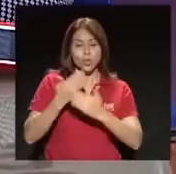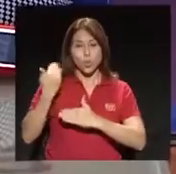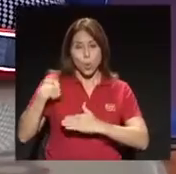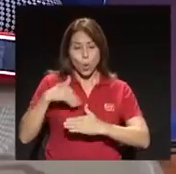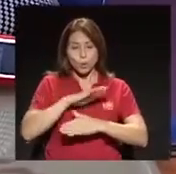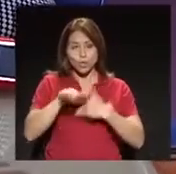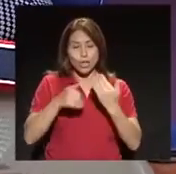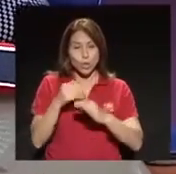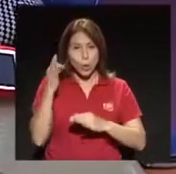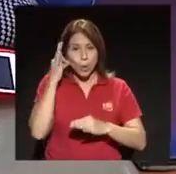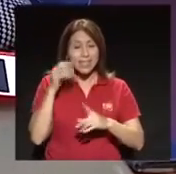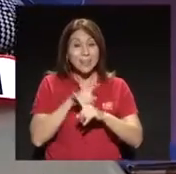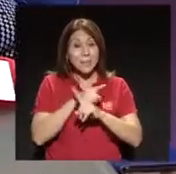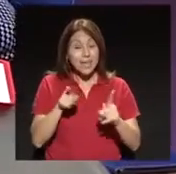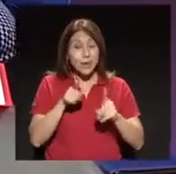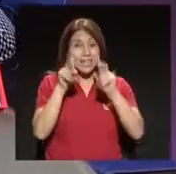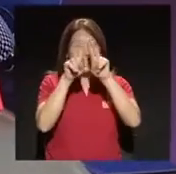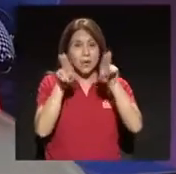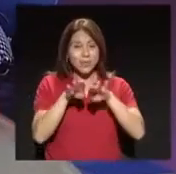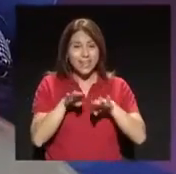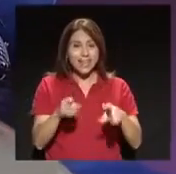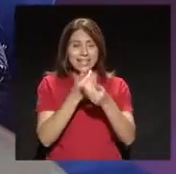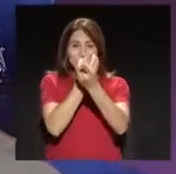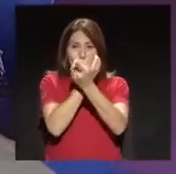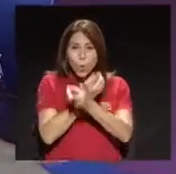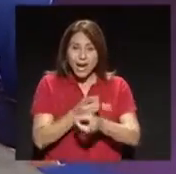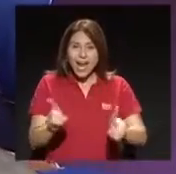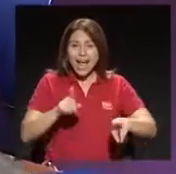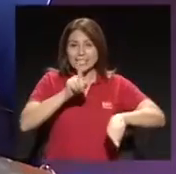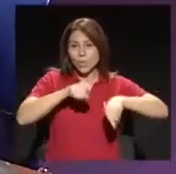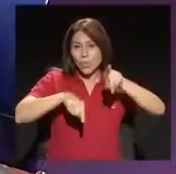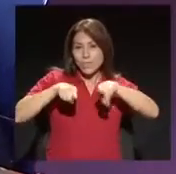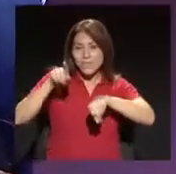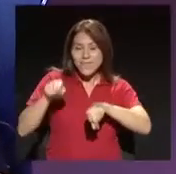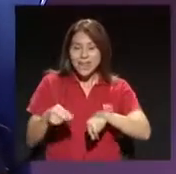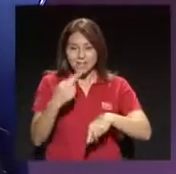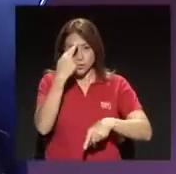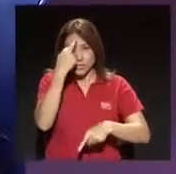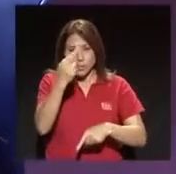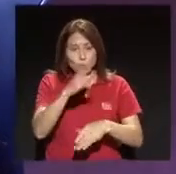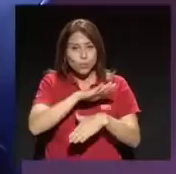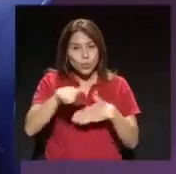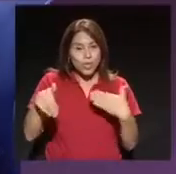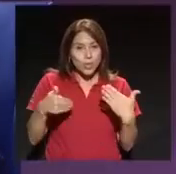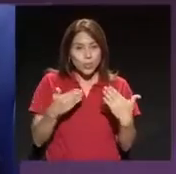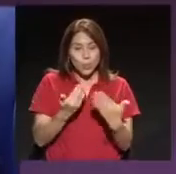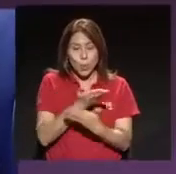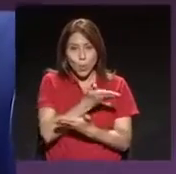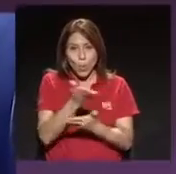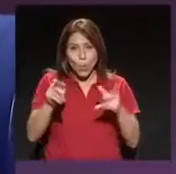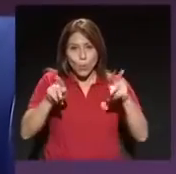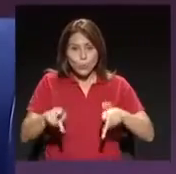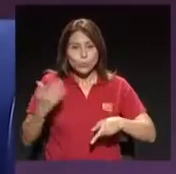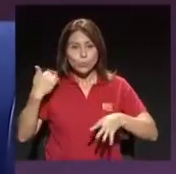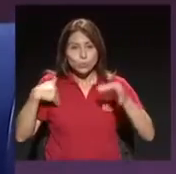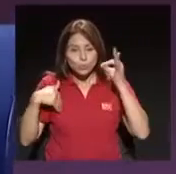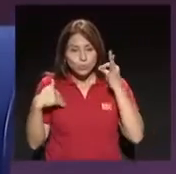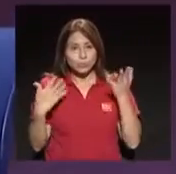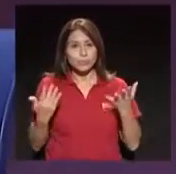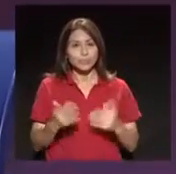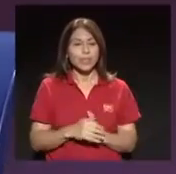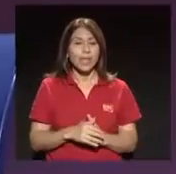sea un Internet democrático, diverso, respetuoso de todas y todos también.